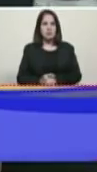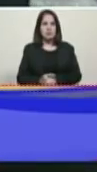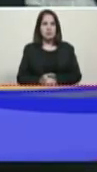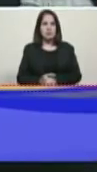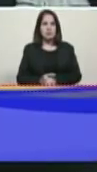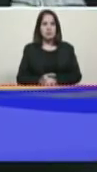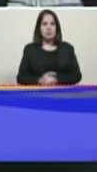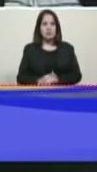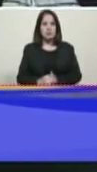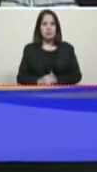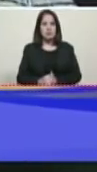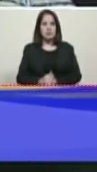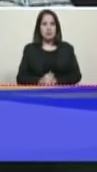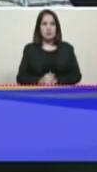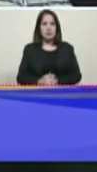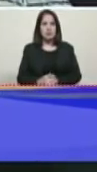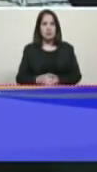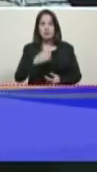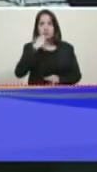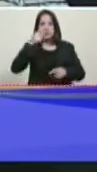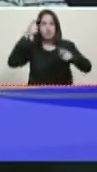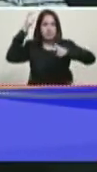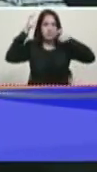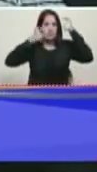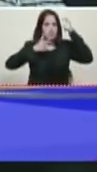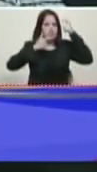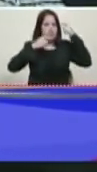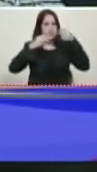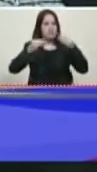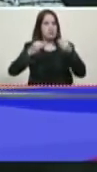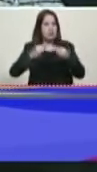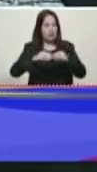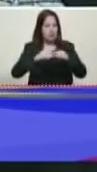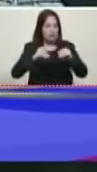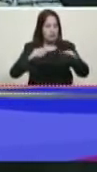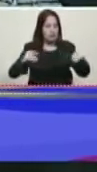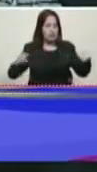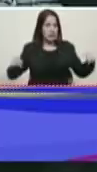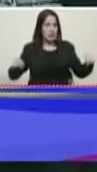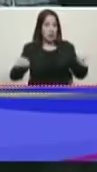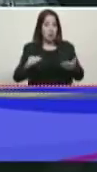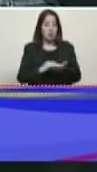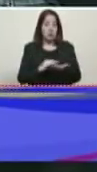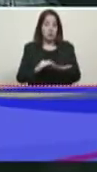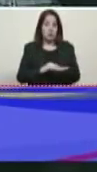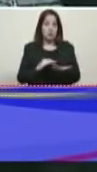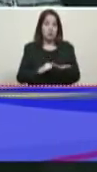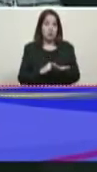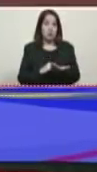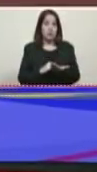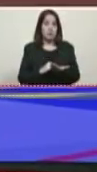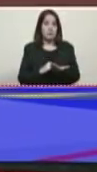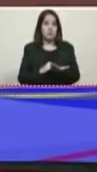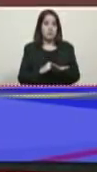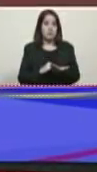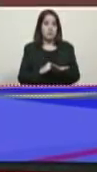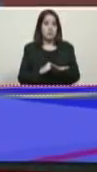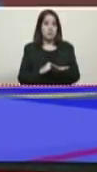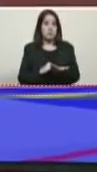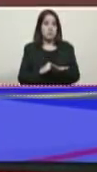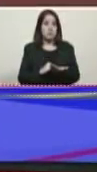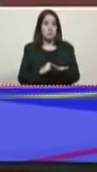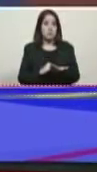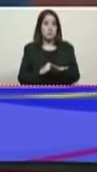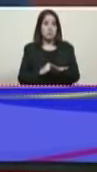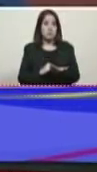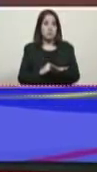concepto del comandante chávez en el terreno va resolviendo y en el terreno va